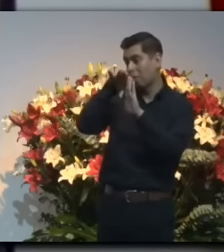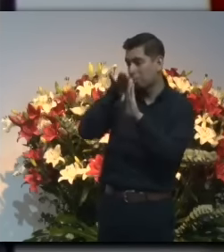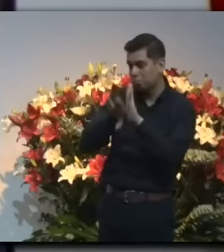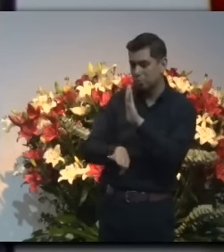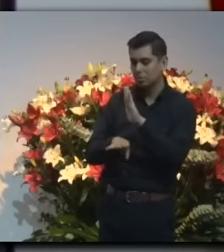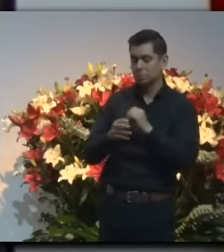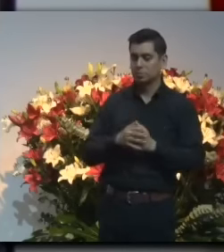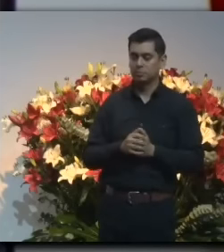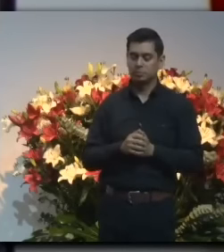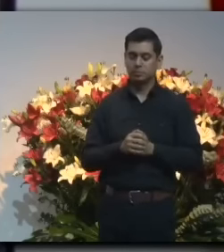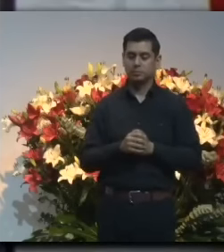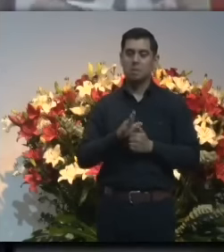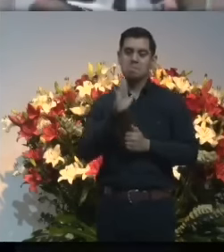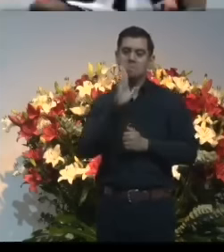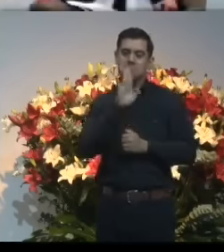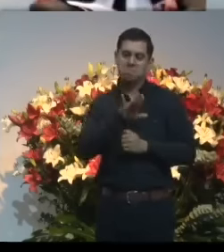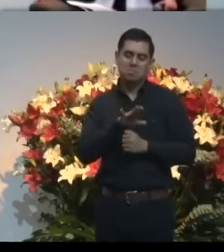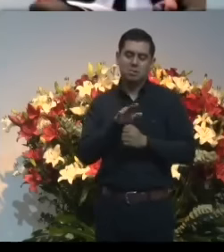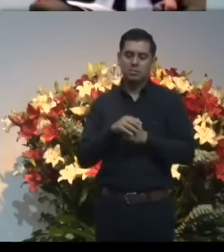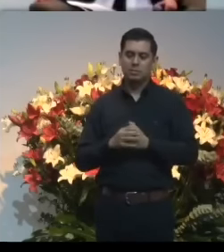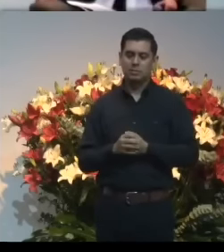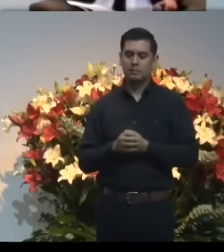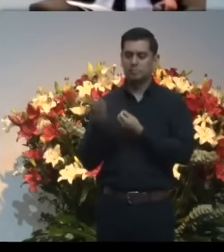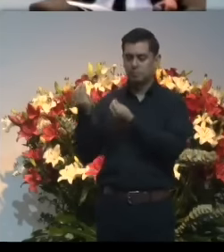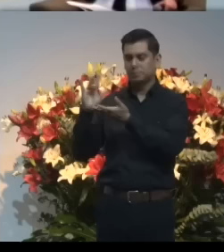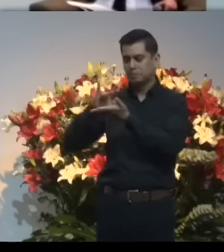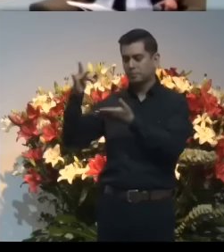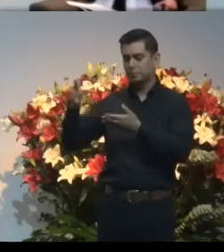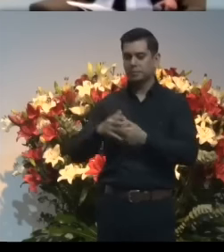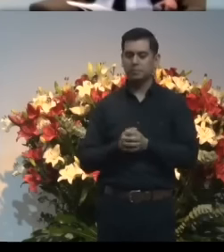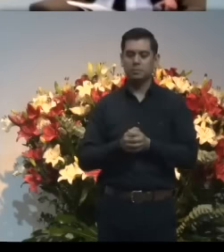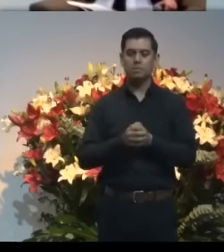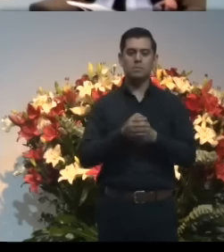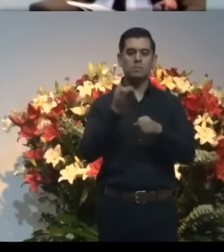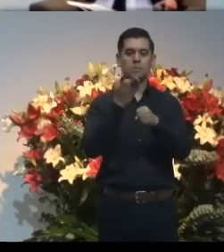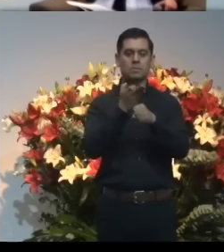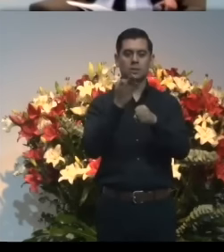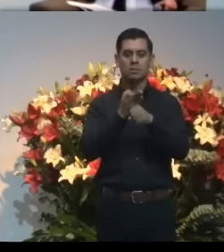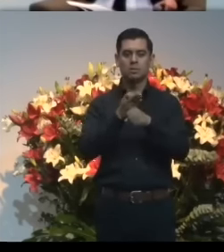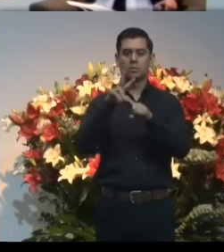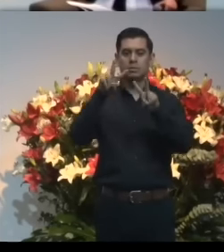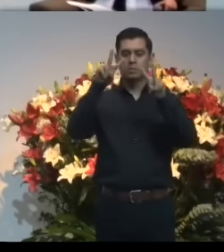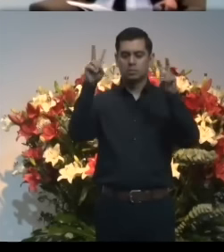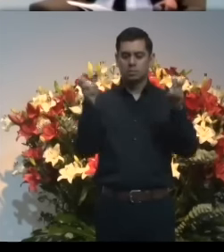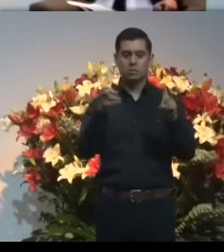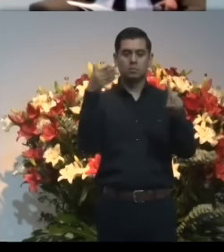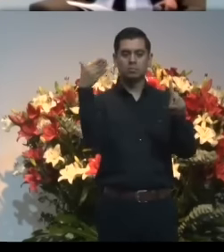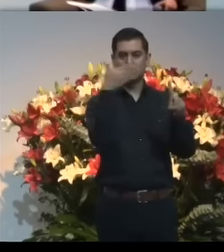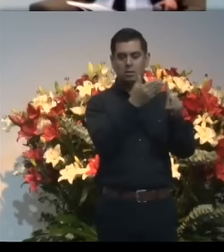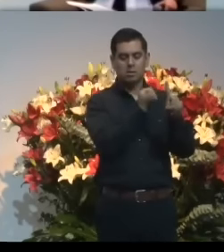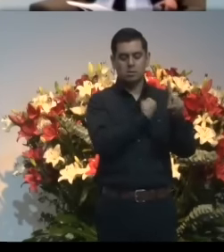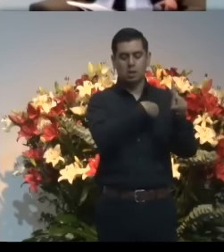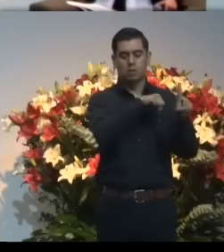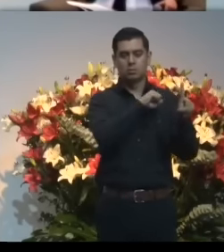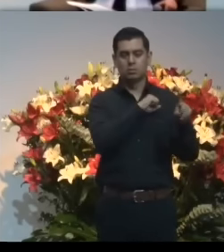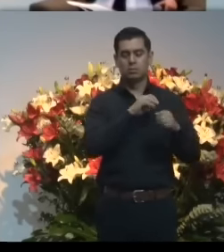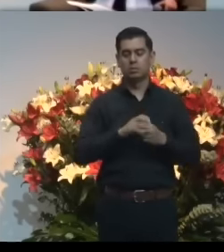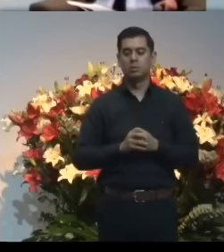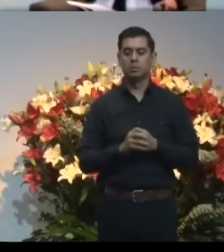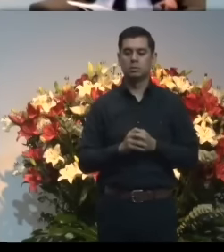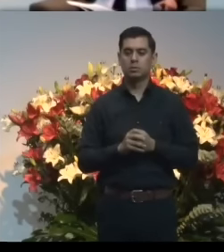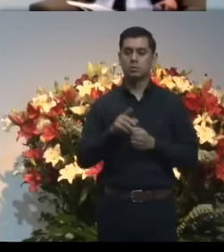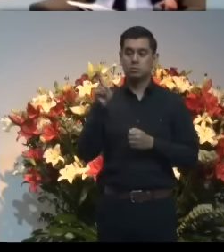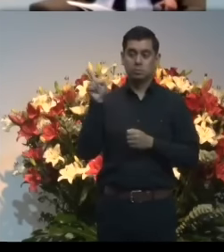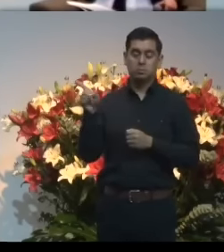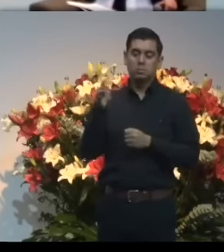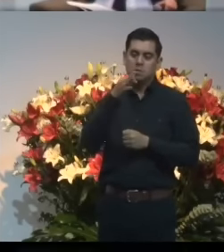del servicio exterior. Gracias. Ahora tenemos una pregunta sobre salud. Ya nos adelantabas, entre tus propuestas está la tarjeta